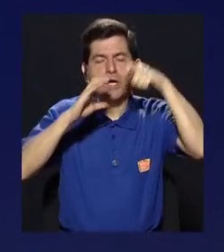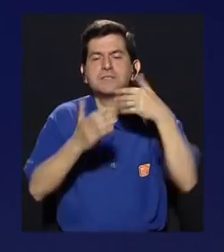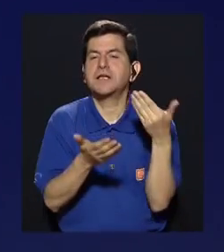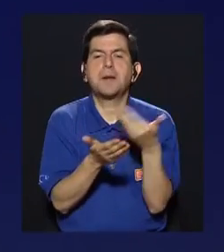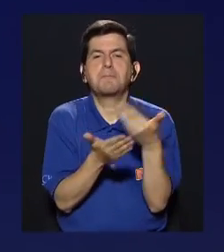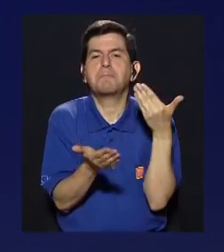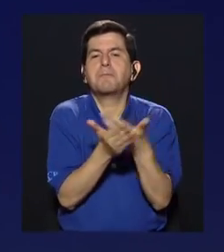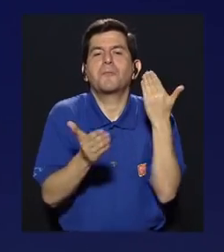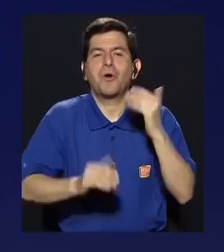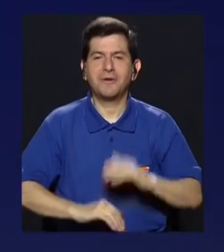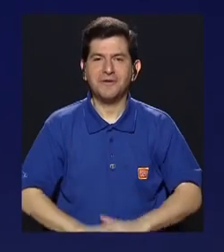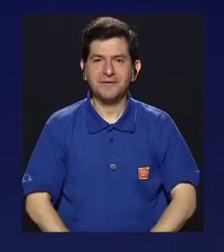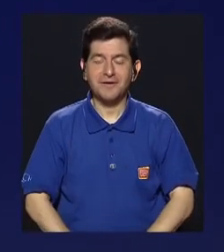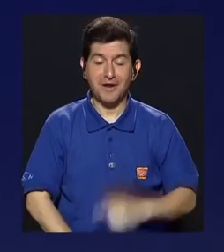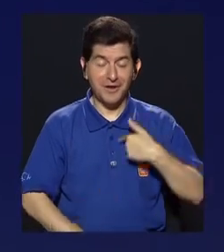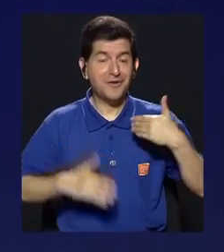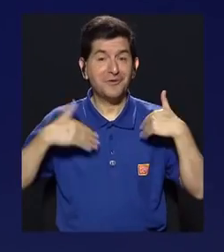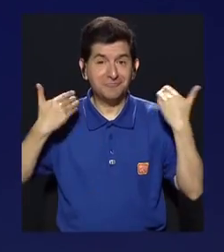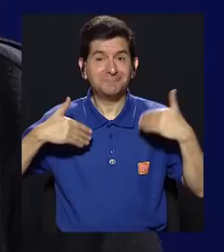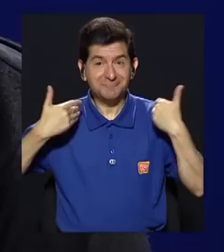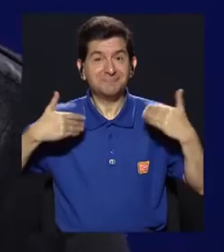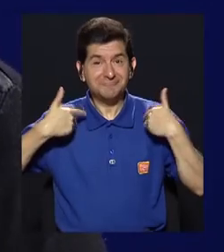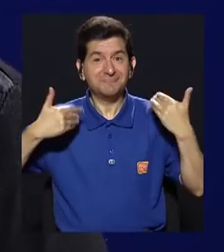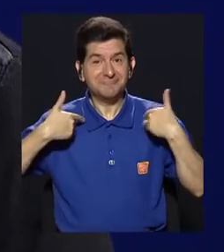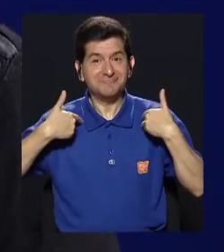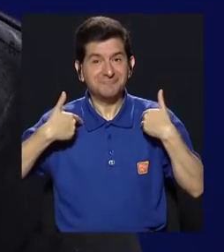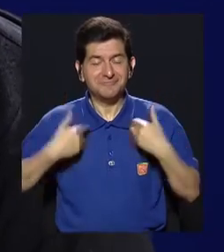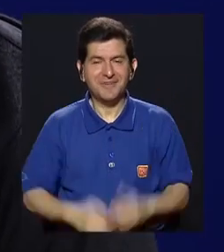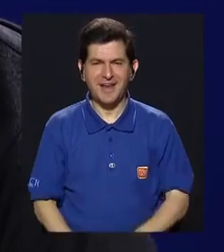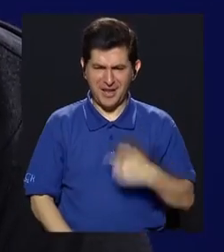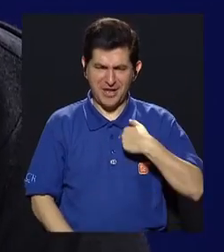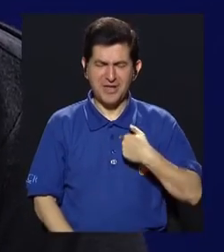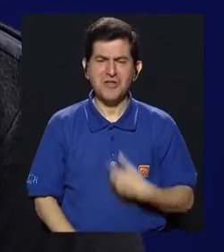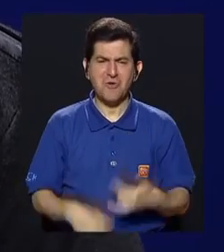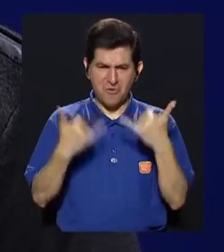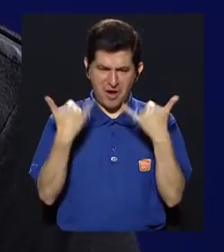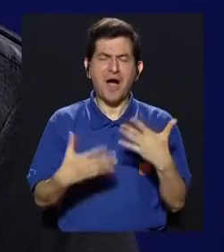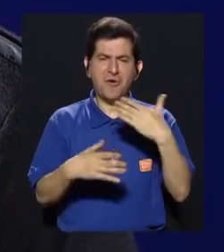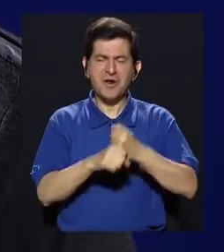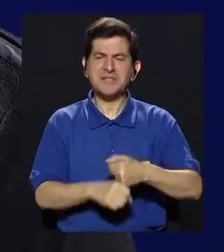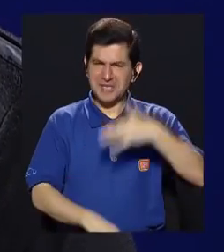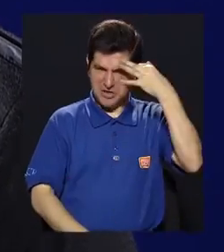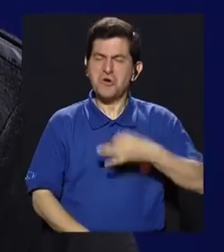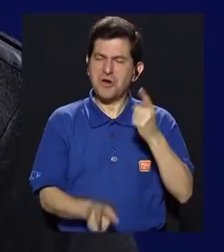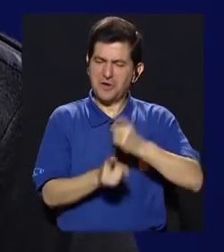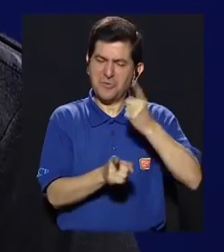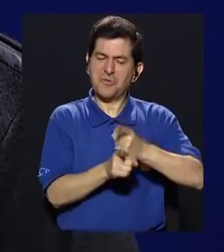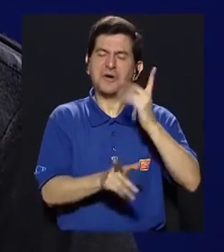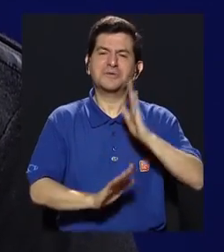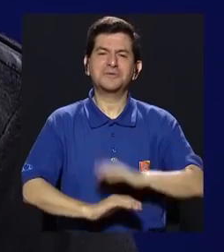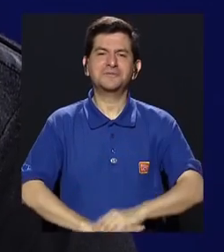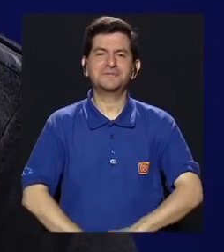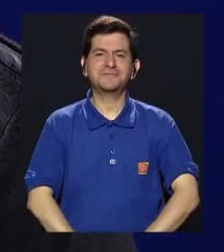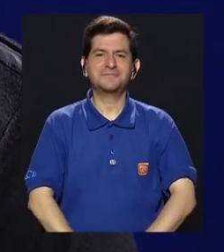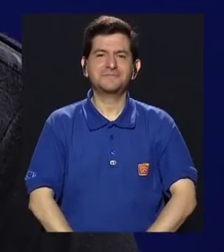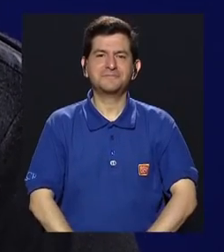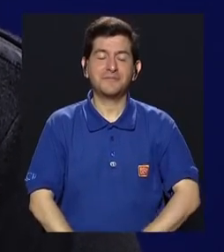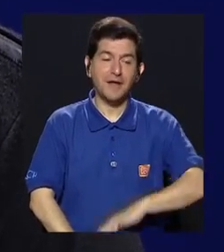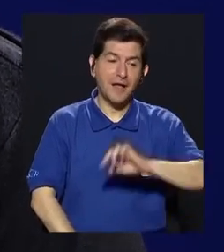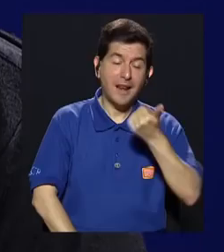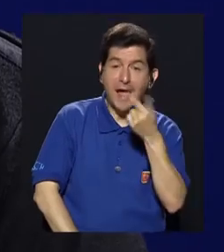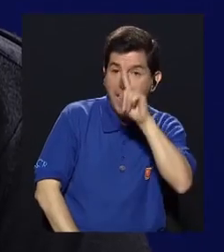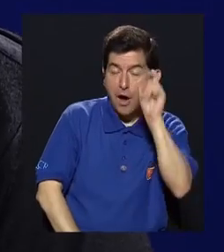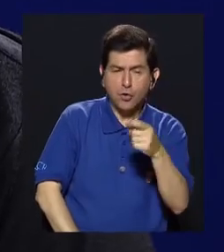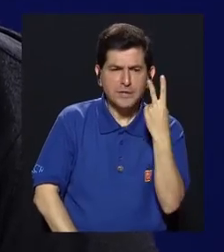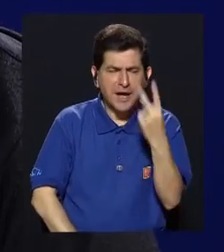una cosa fue llevando la otra me compré una cámara fui dejando la economía y dije no yo quiero estudiar siguiente voy a probar y